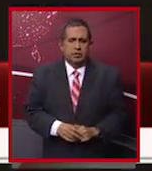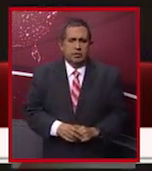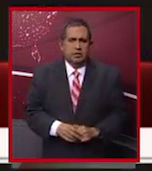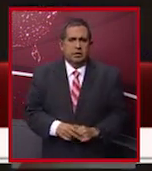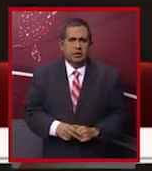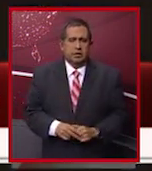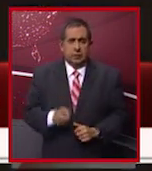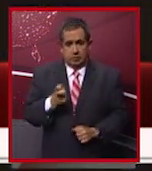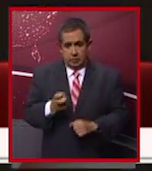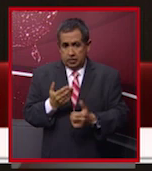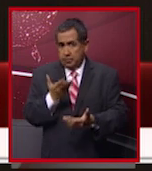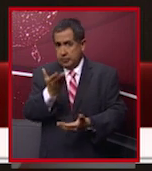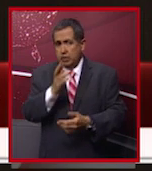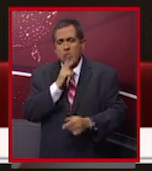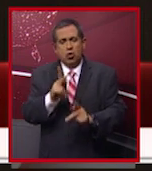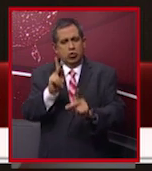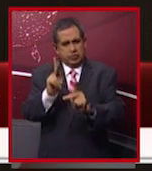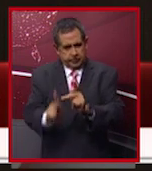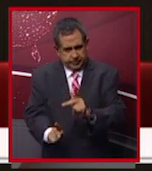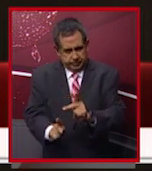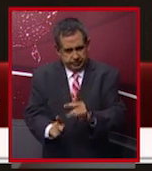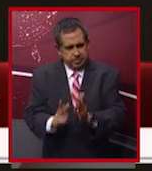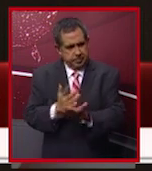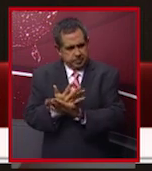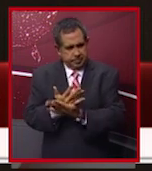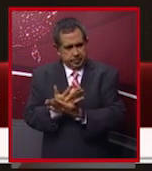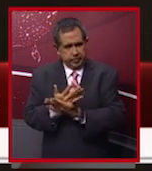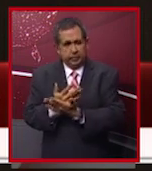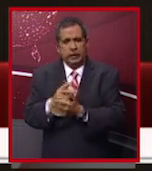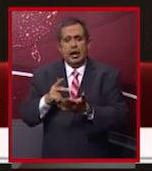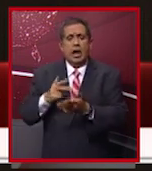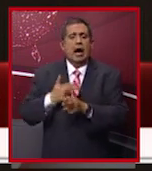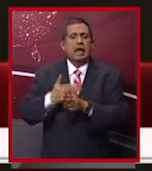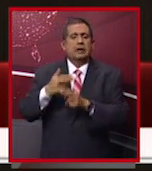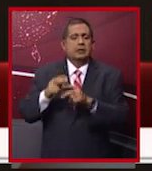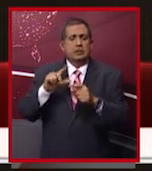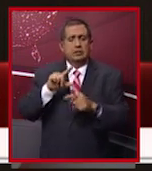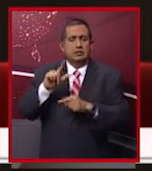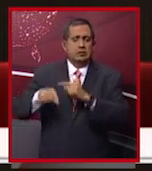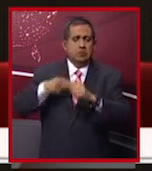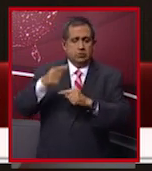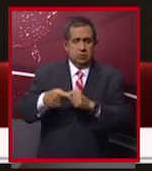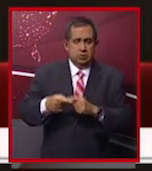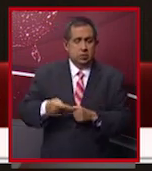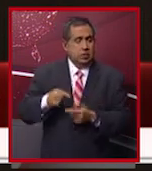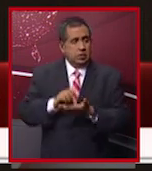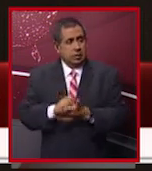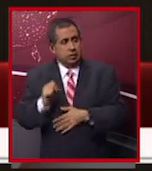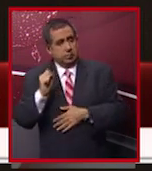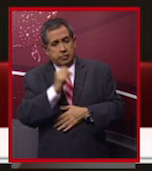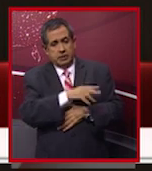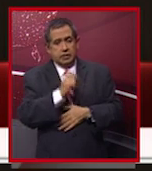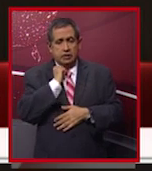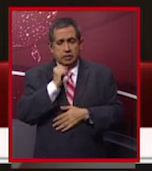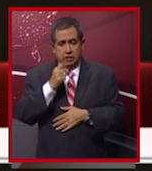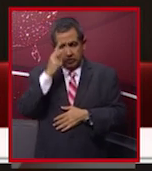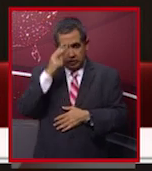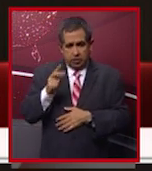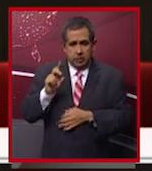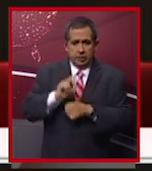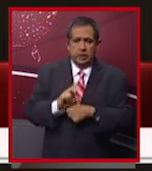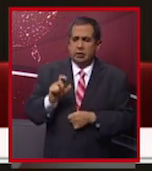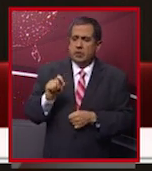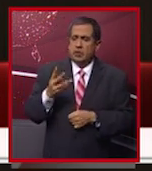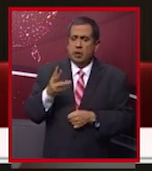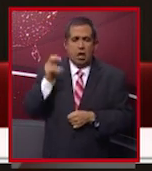En esta moción suspensiva pedimos que se reactive la minuta que fue enviada al Senado de la República el